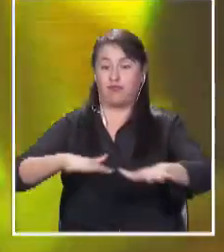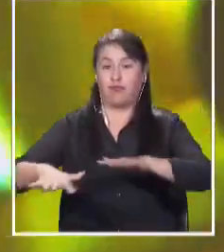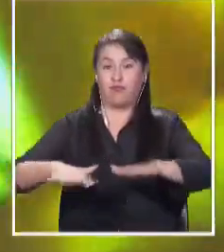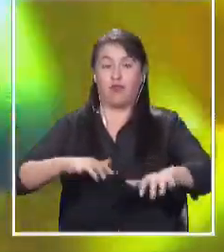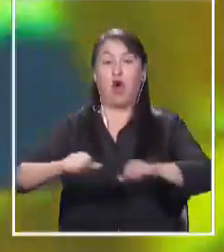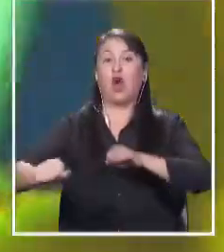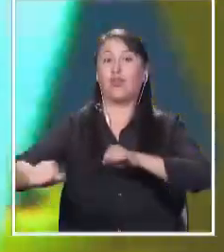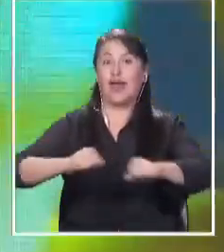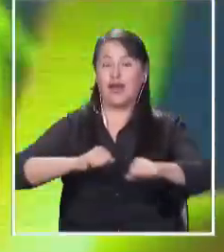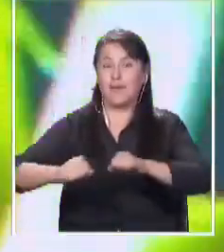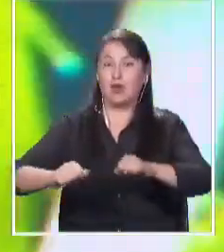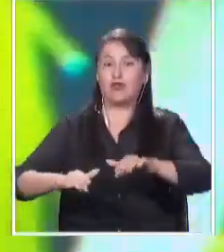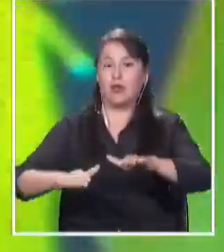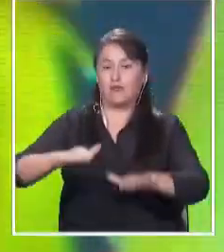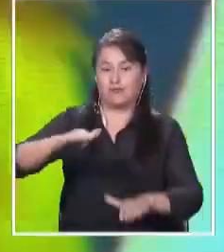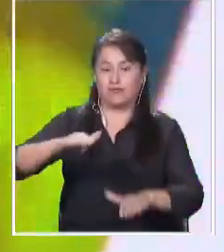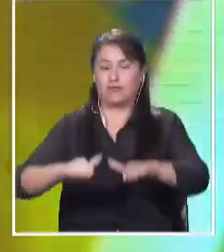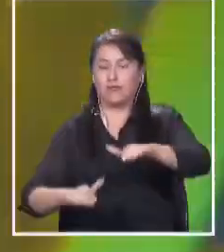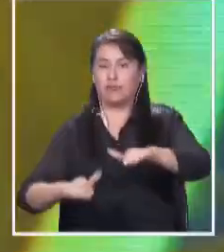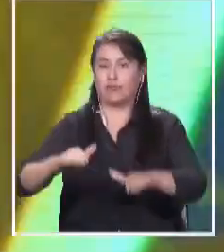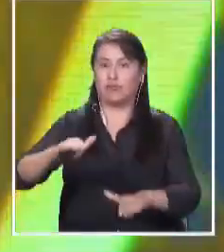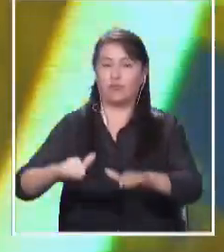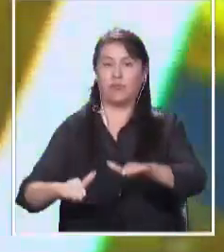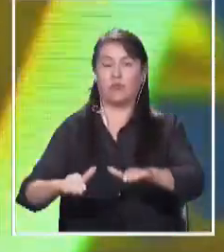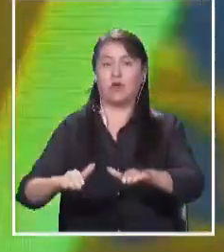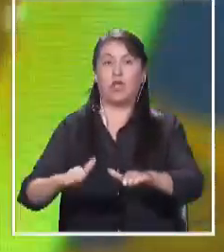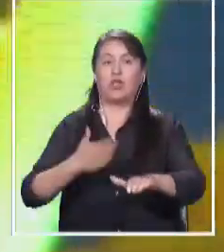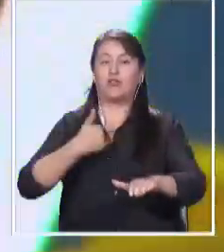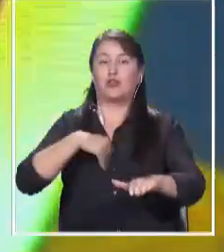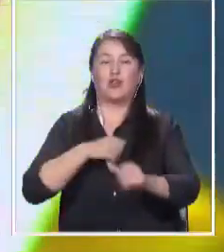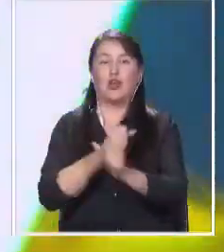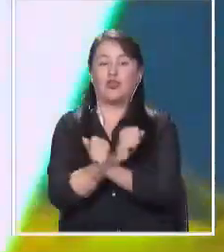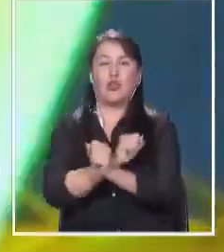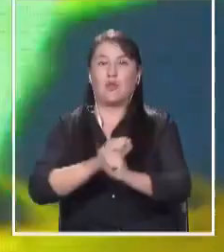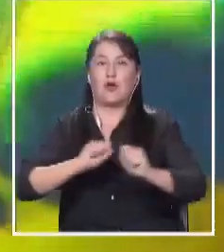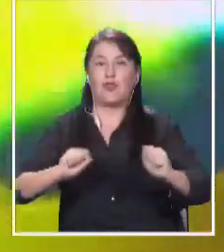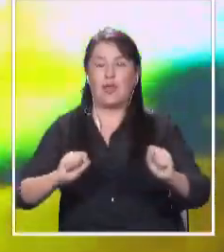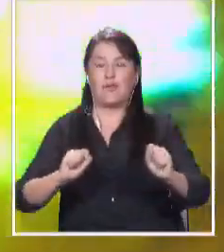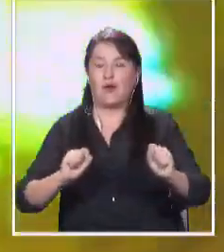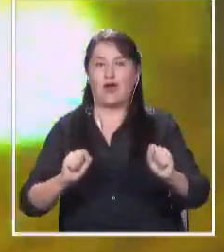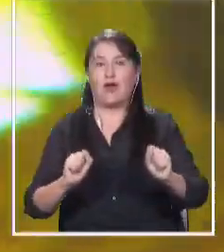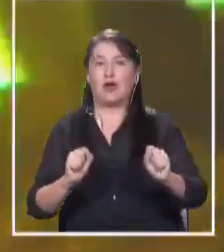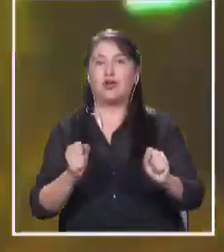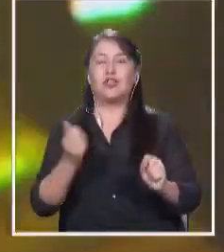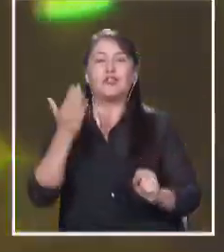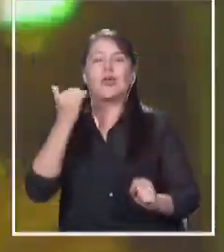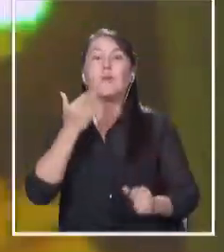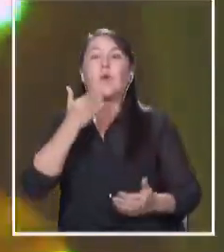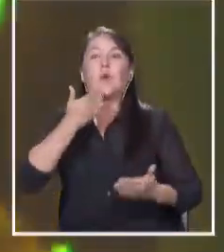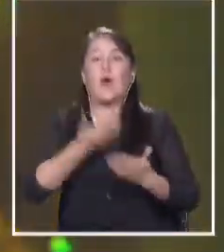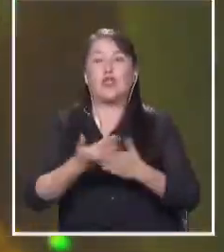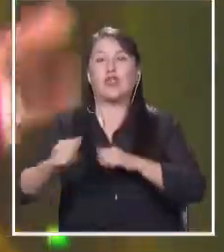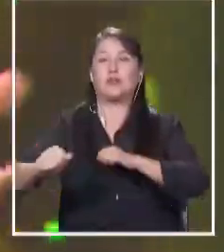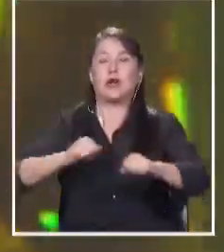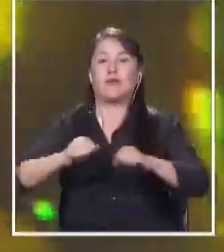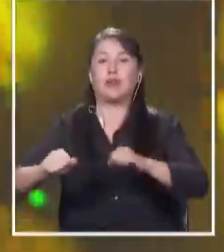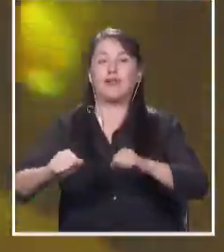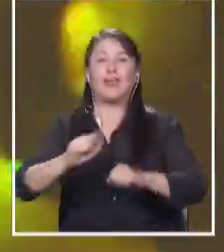terremotos. El hecho de que no podamos predecir terremotos es porque no entendemos todavía los mecanismos que